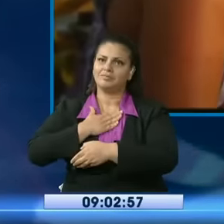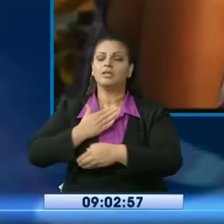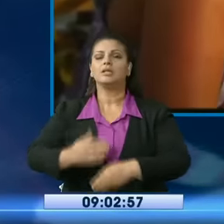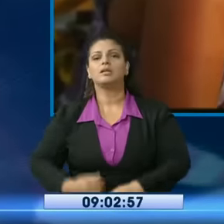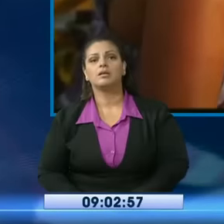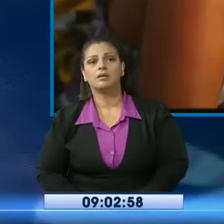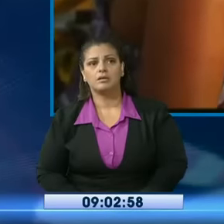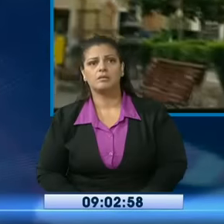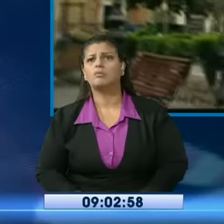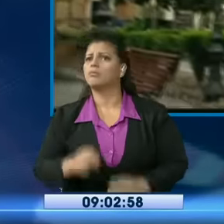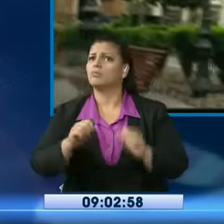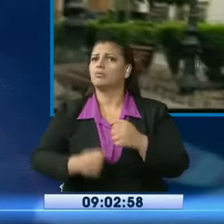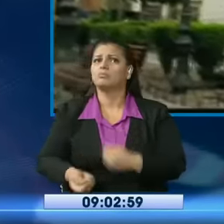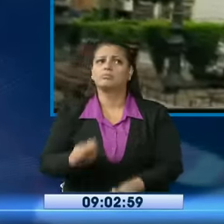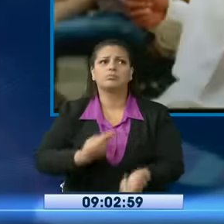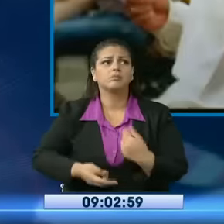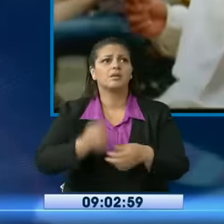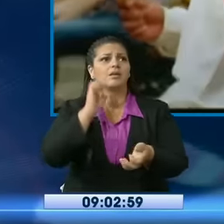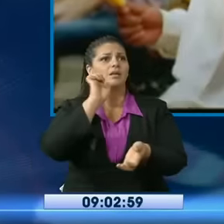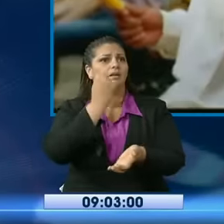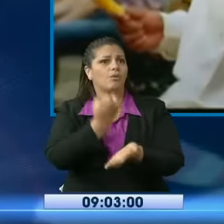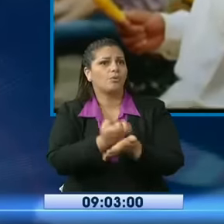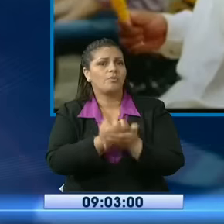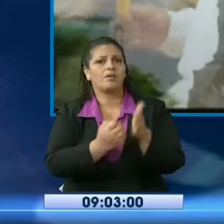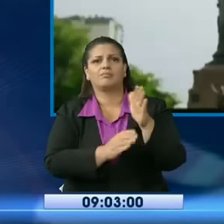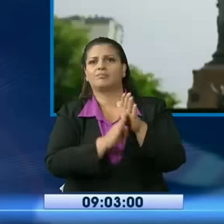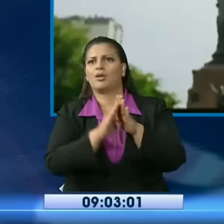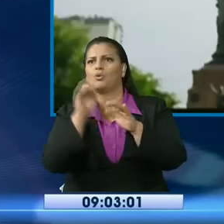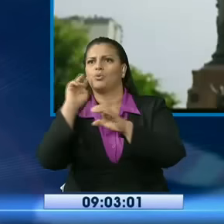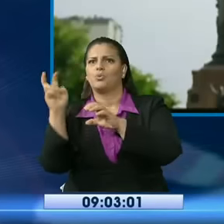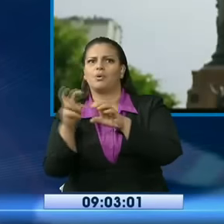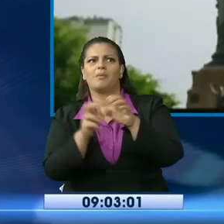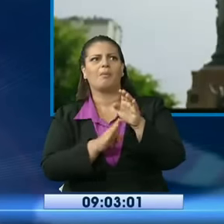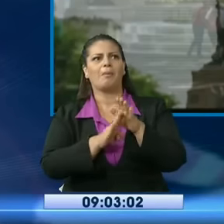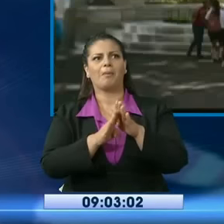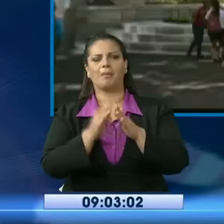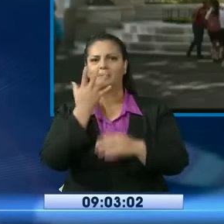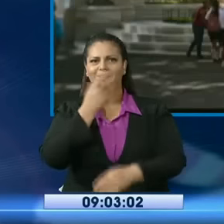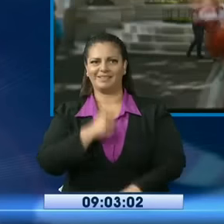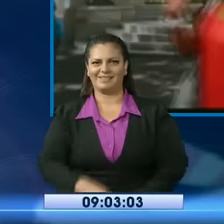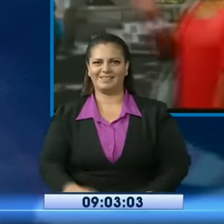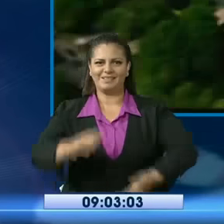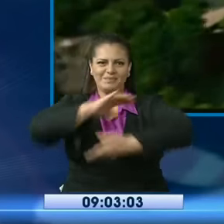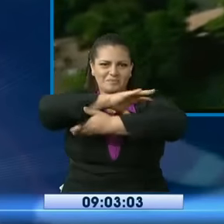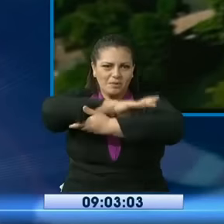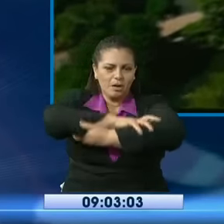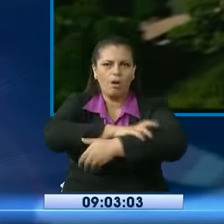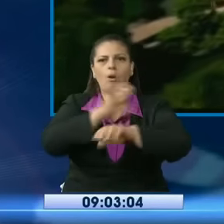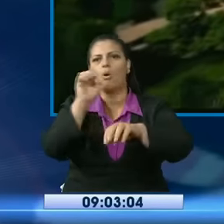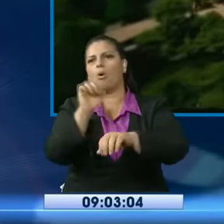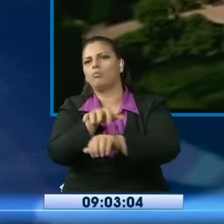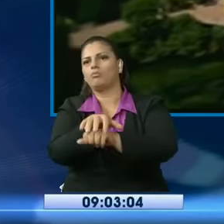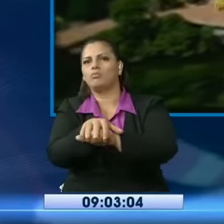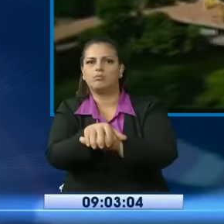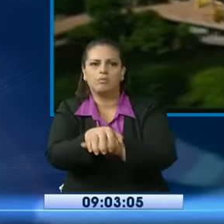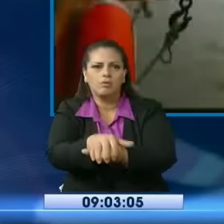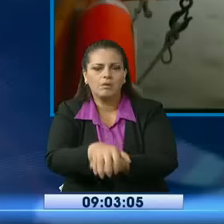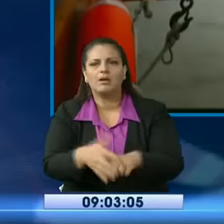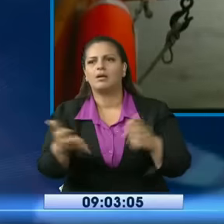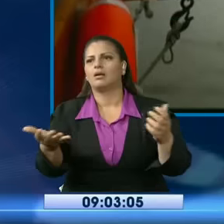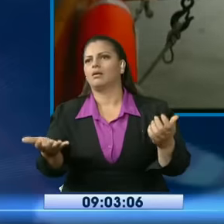al comercio, pues claro, mueve la economía, claro, mueve y el turismo economía de la ciudad de Guayaquil. Tenemos parque temático, tenemos en el Malecón del Salado el otro parque,